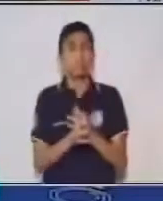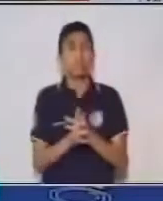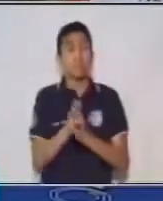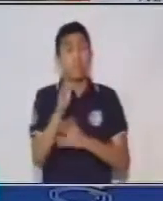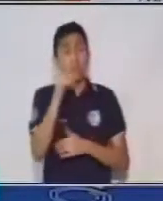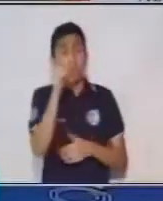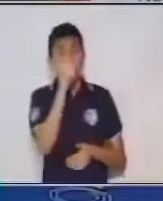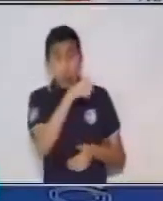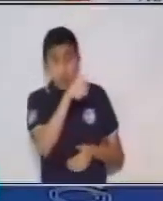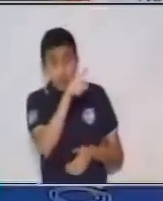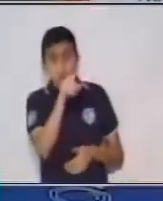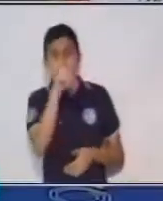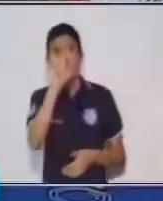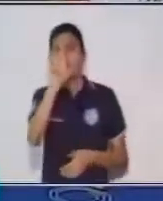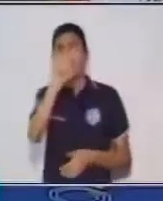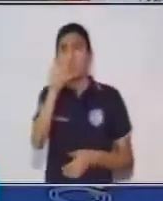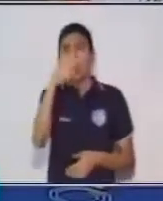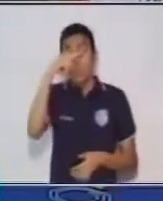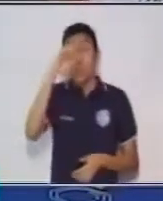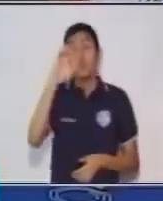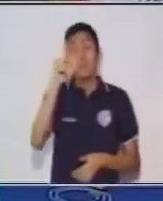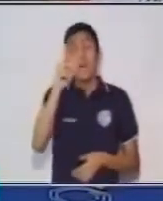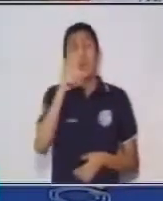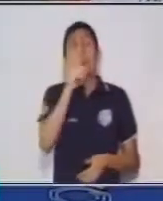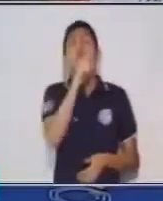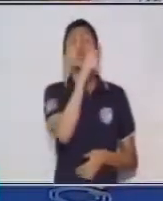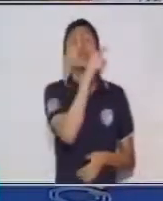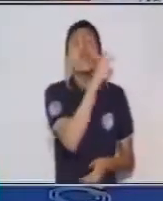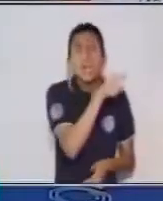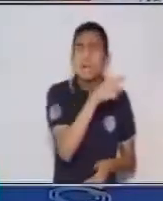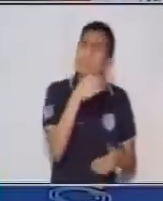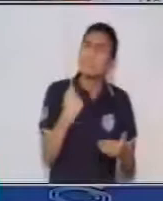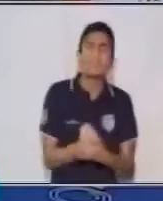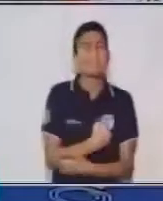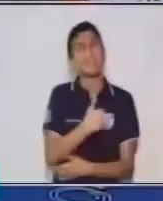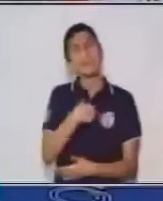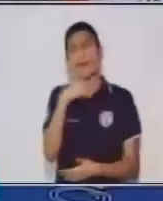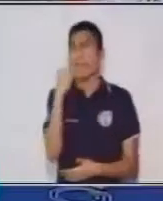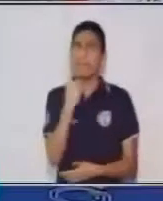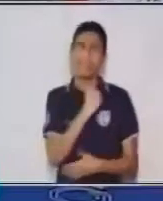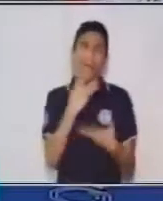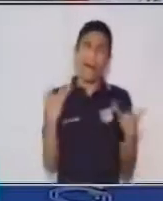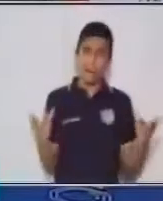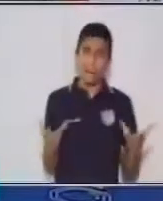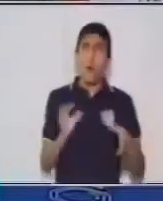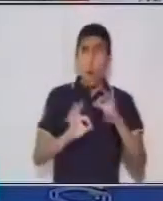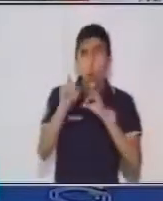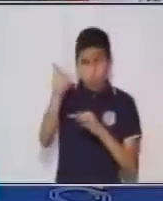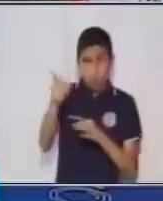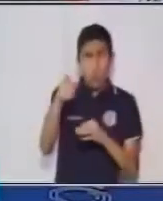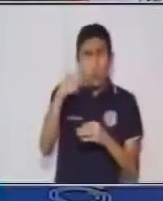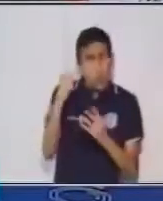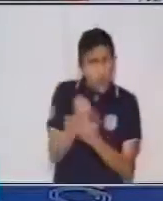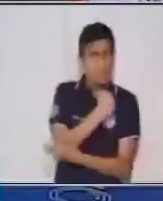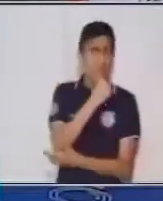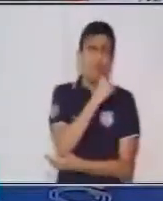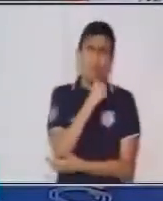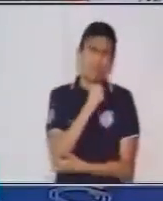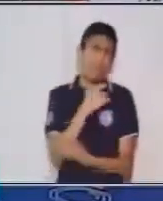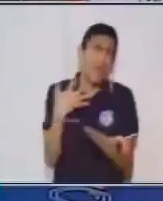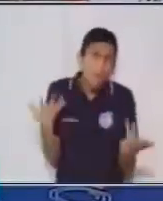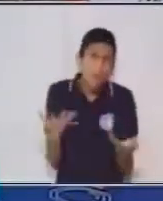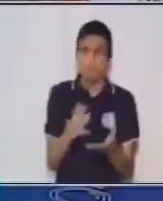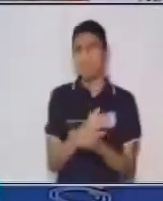Usted hubiere cantado. O tú hubieres cantado.